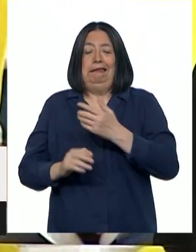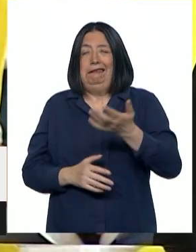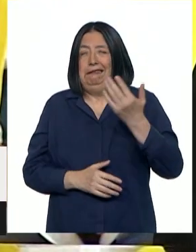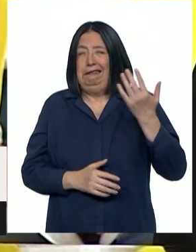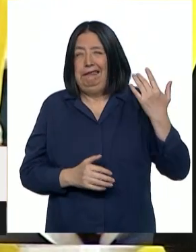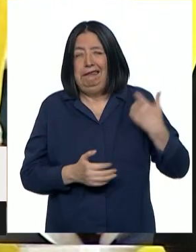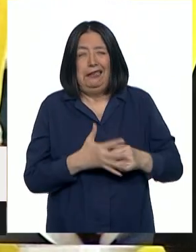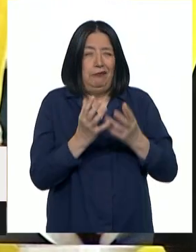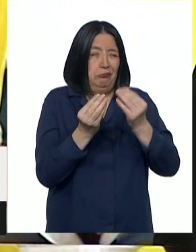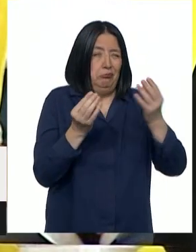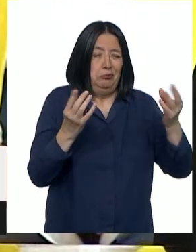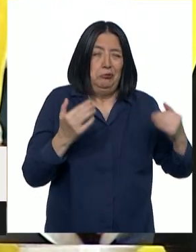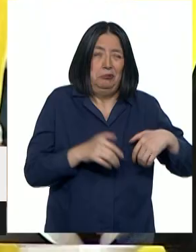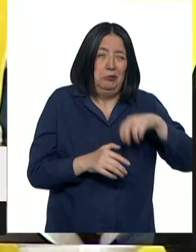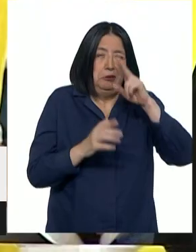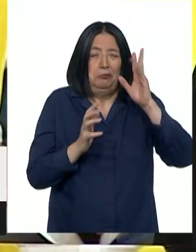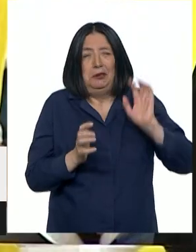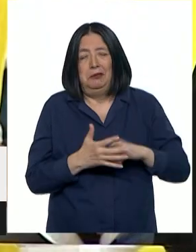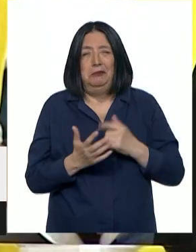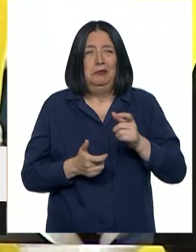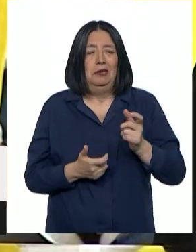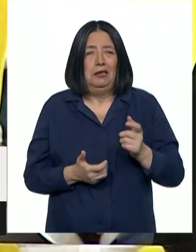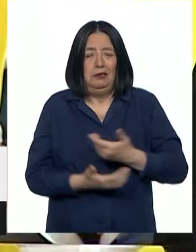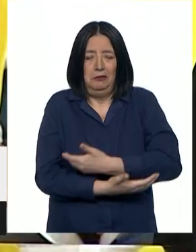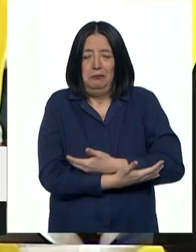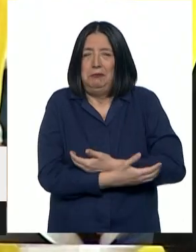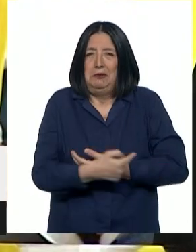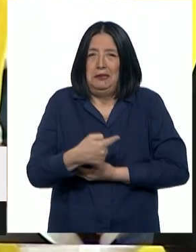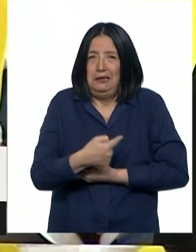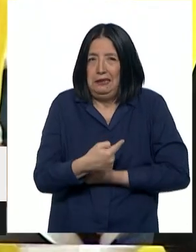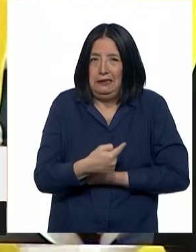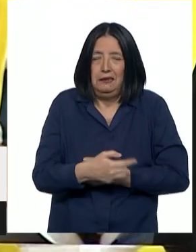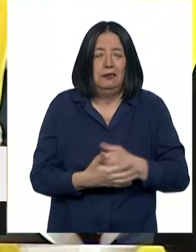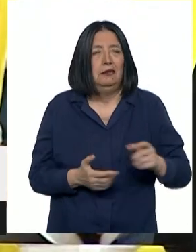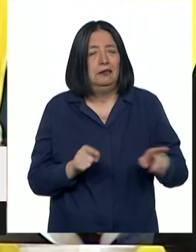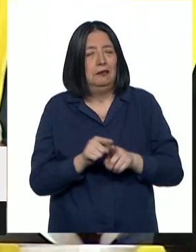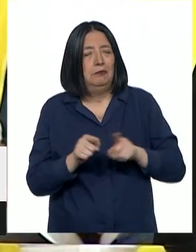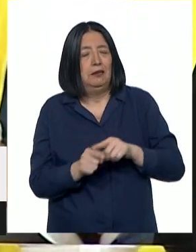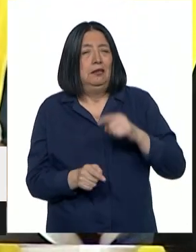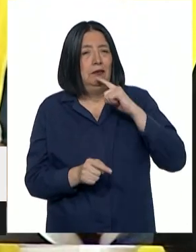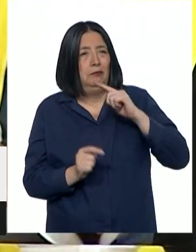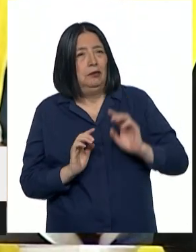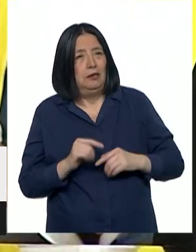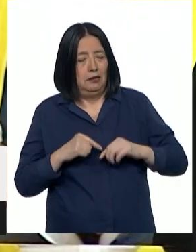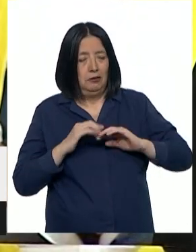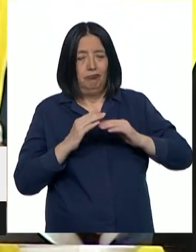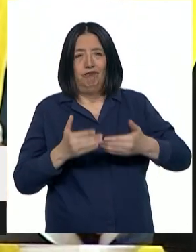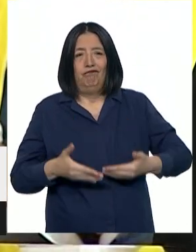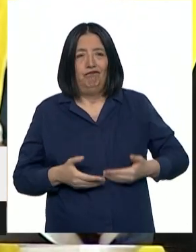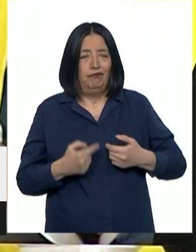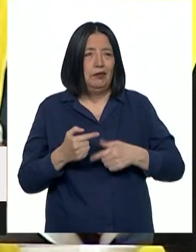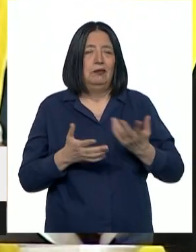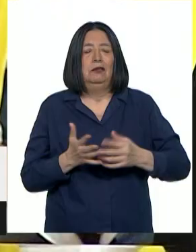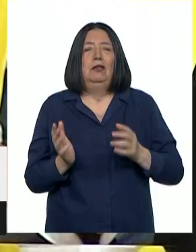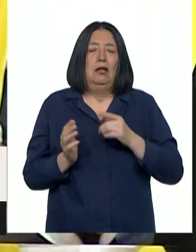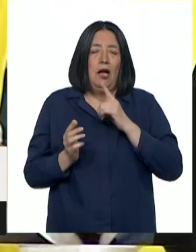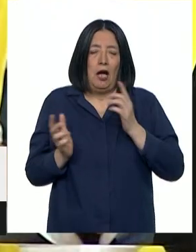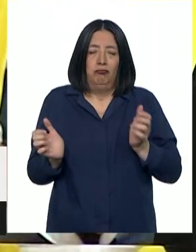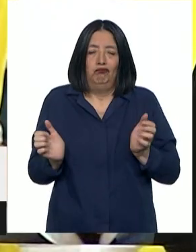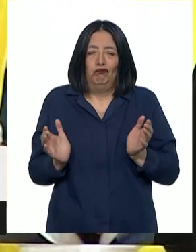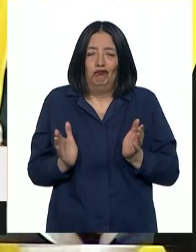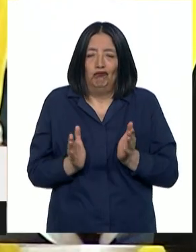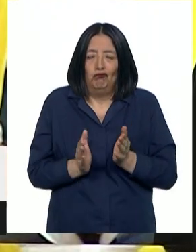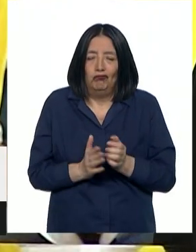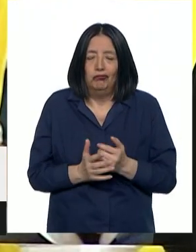que flagela a nuestra primera infancia y a nuestras mujeres embarazadas, la desnutrición y la